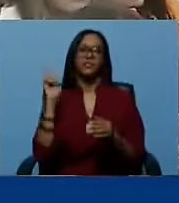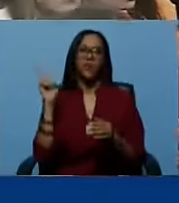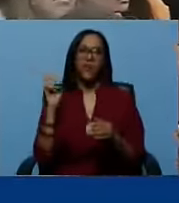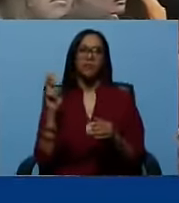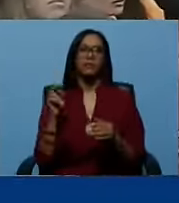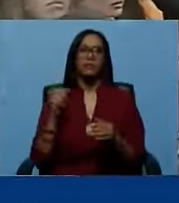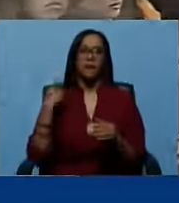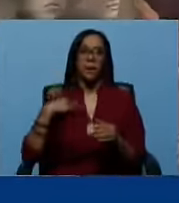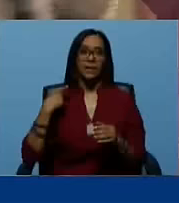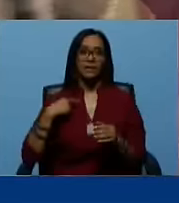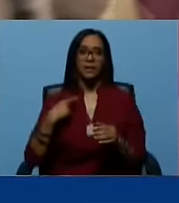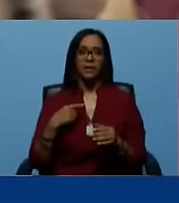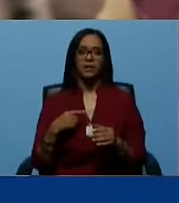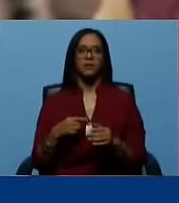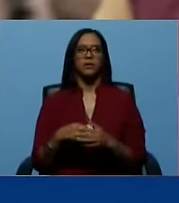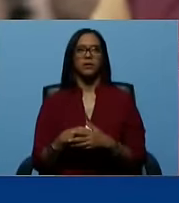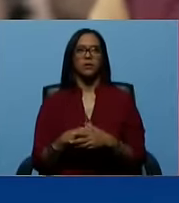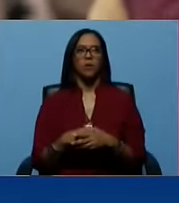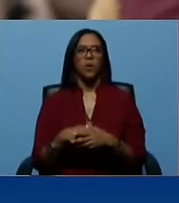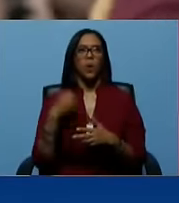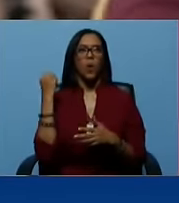tener